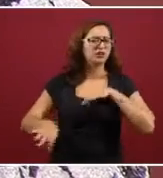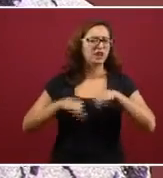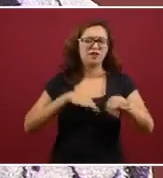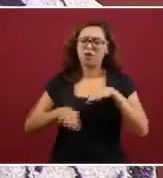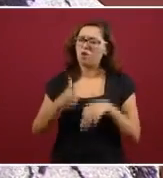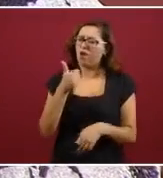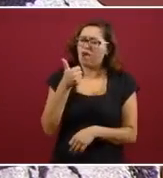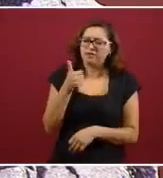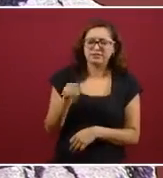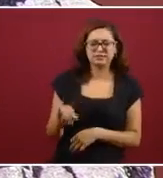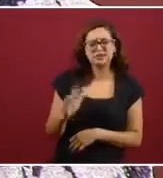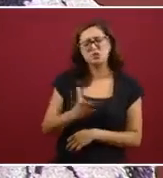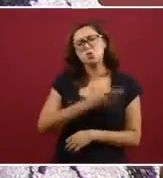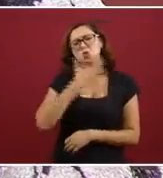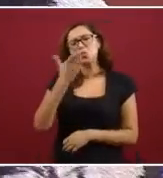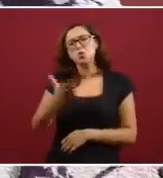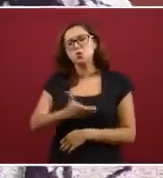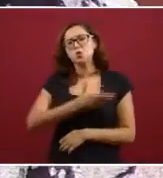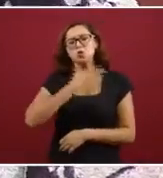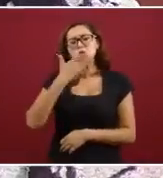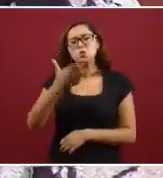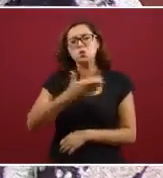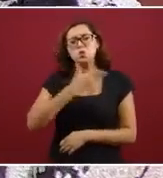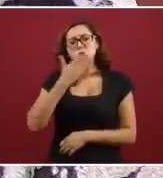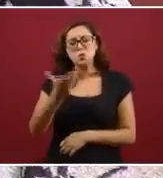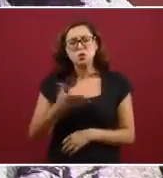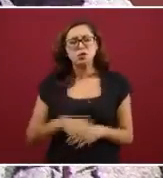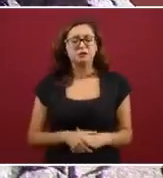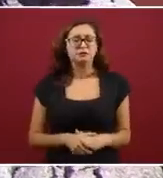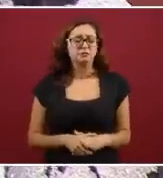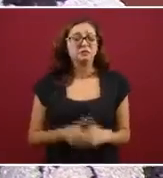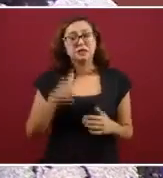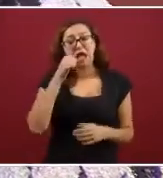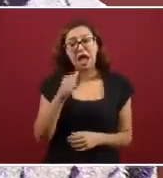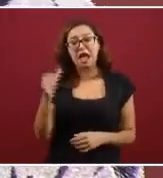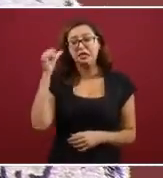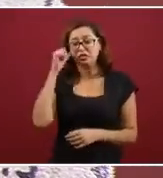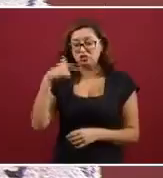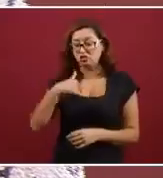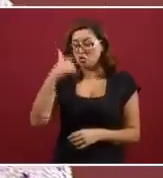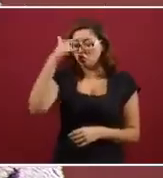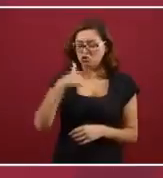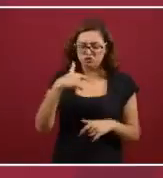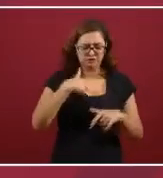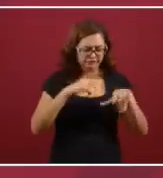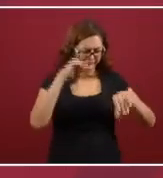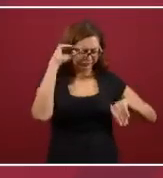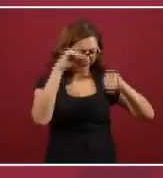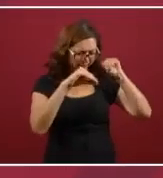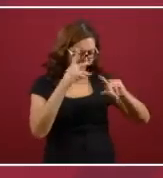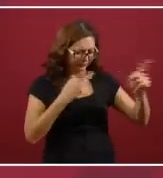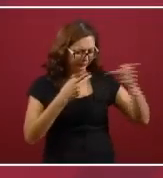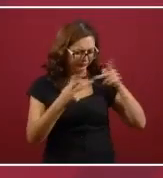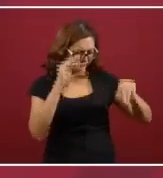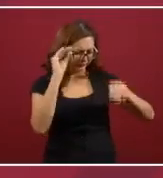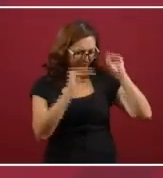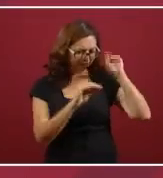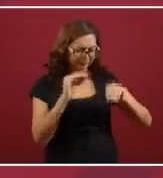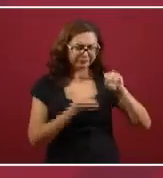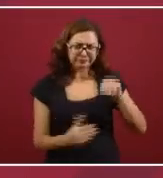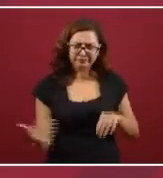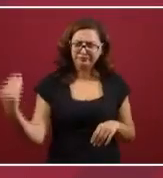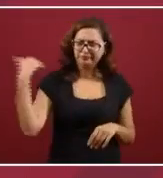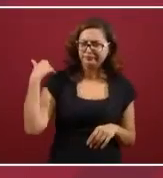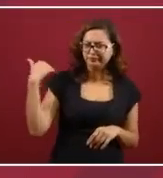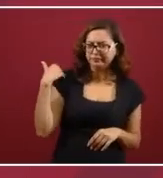Economía. Es nuestro trabajo cotidiano al punto que ayer por la noche, al estar preparando esta presentación, llegó otro